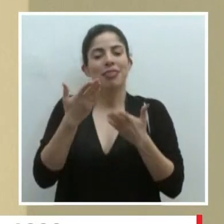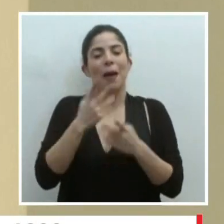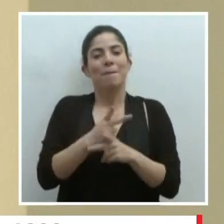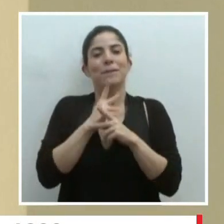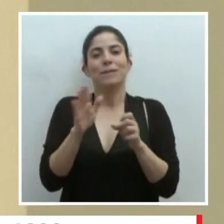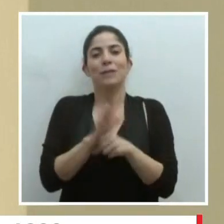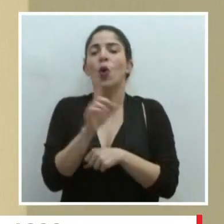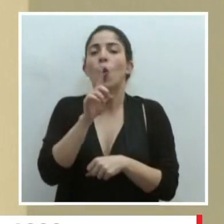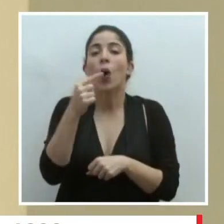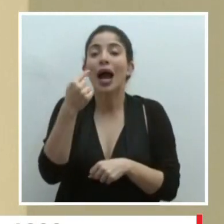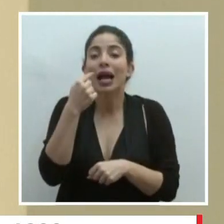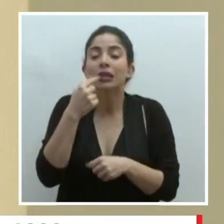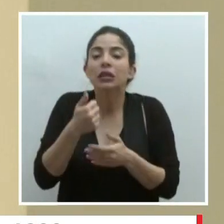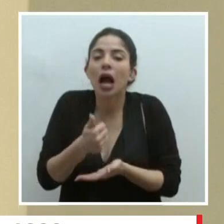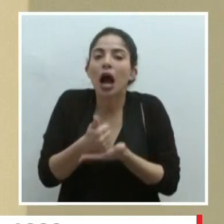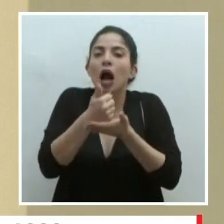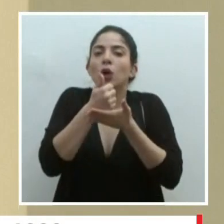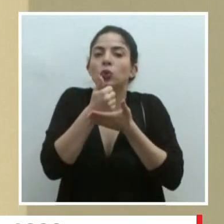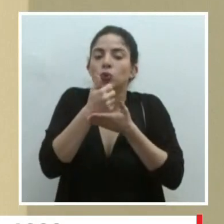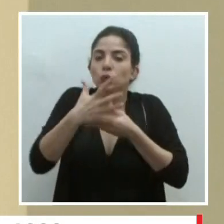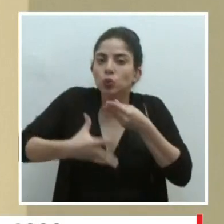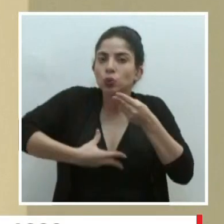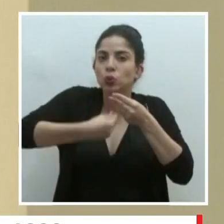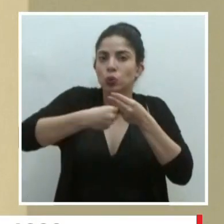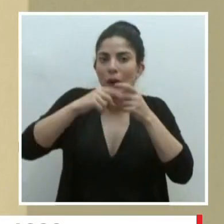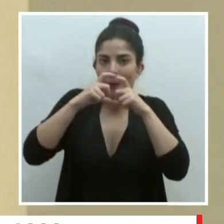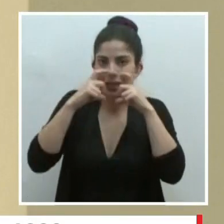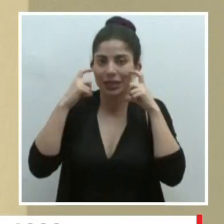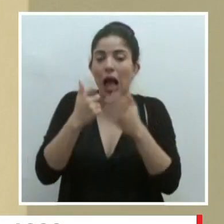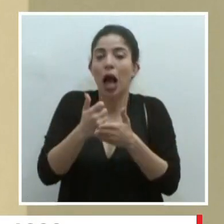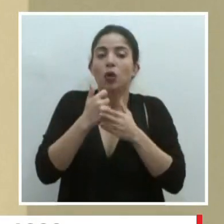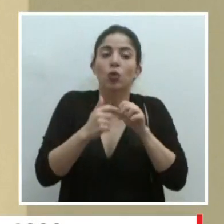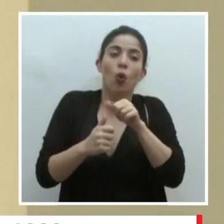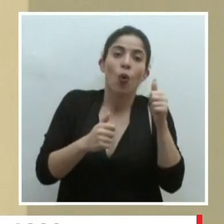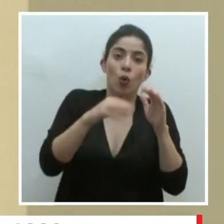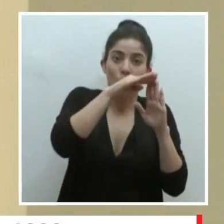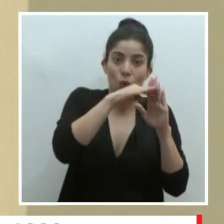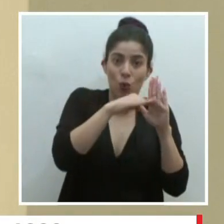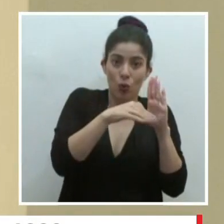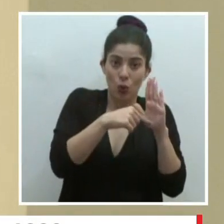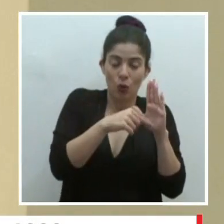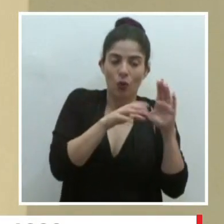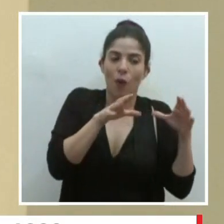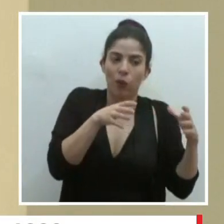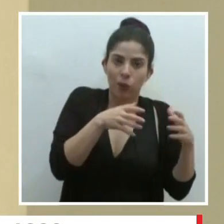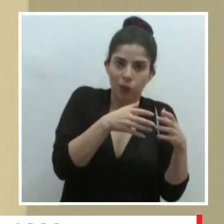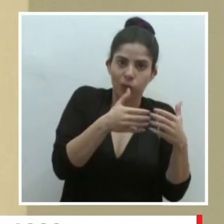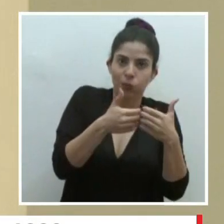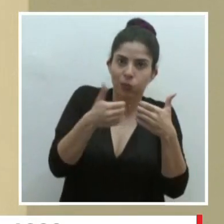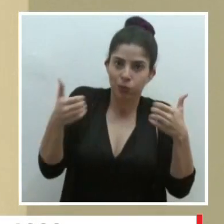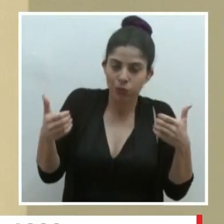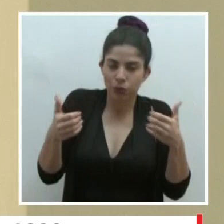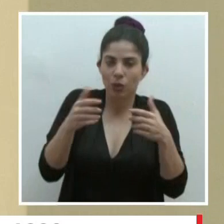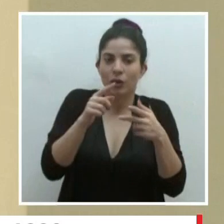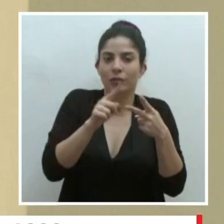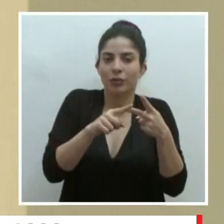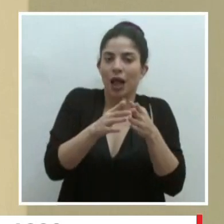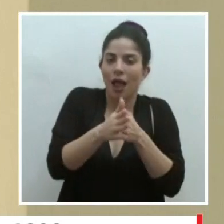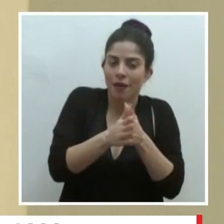contrario, es complementaria y ayuda mucho a las otras medidas que ya hemos indicado, de la burbuja social, del lavado de